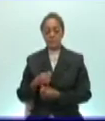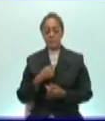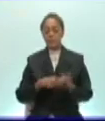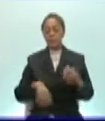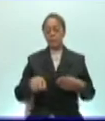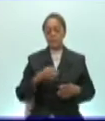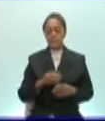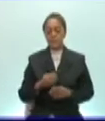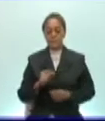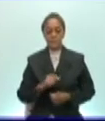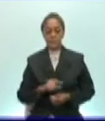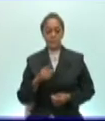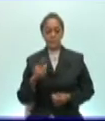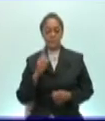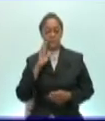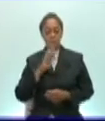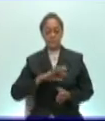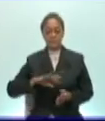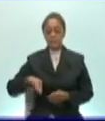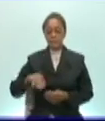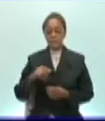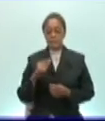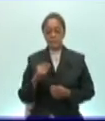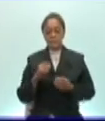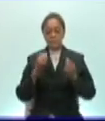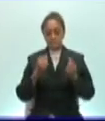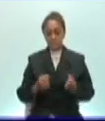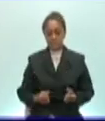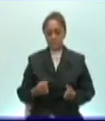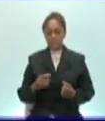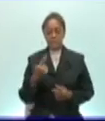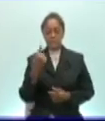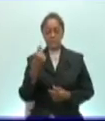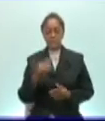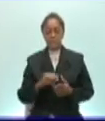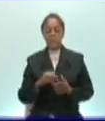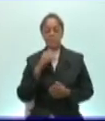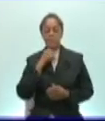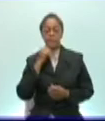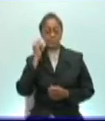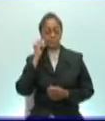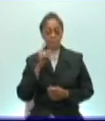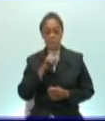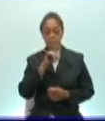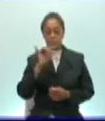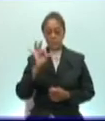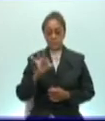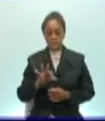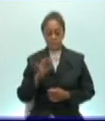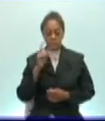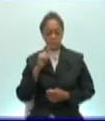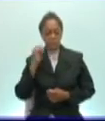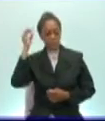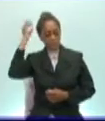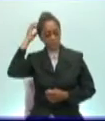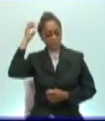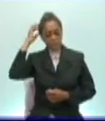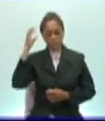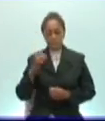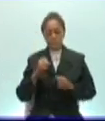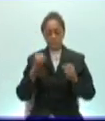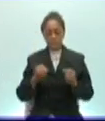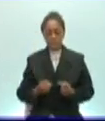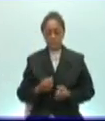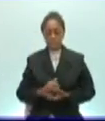independencia, y busca una salida. Recuerden el establecimiento a partir del 1 de enero de ese año 98 del gobierno